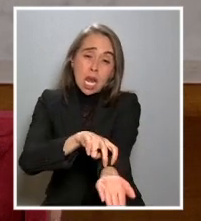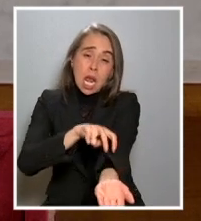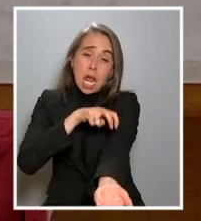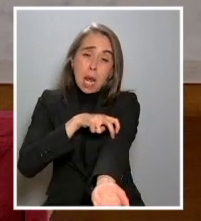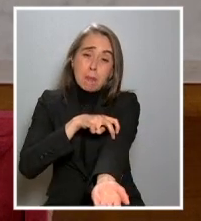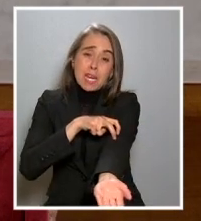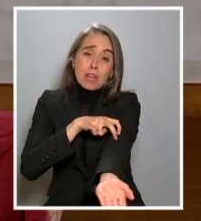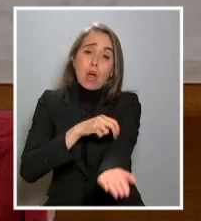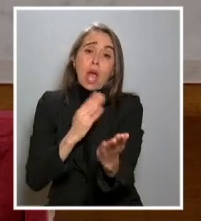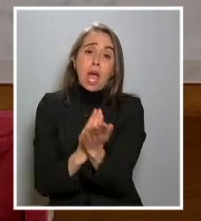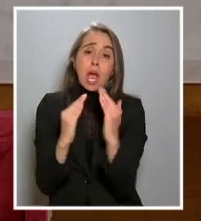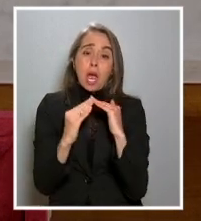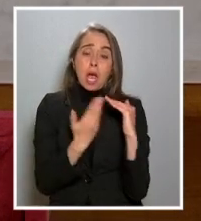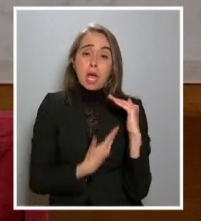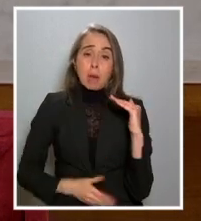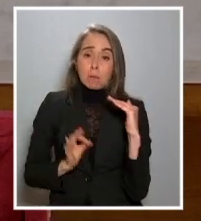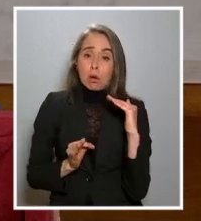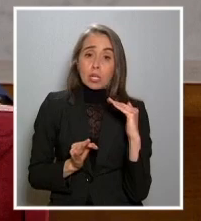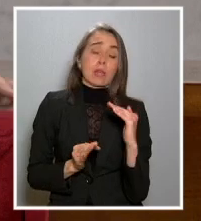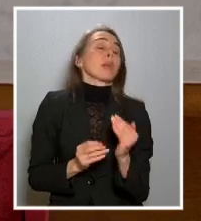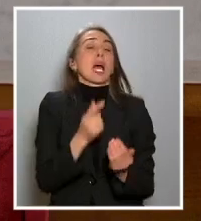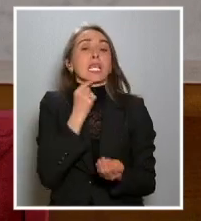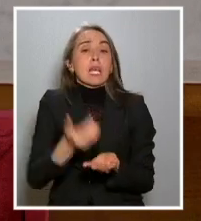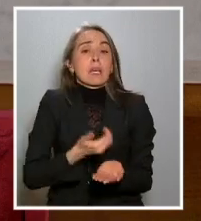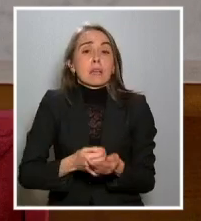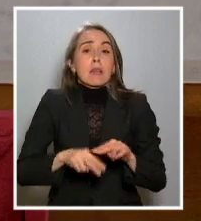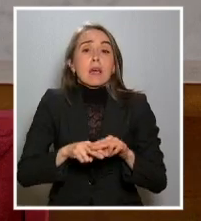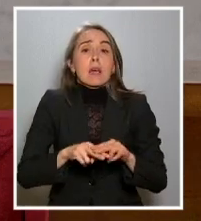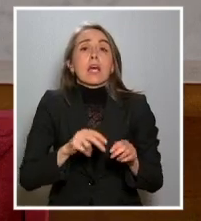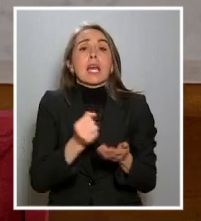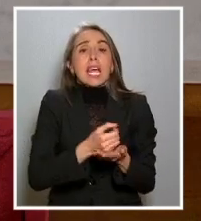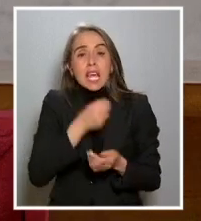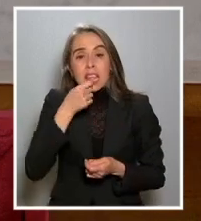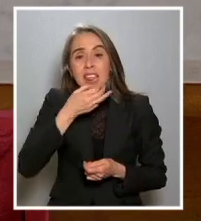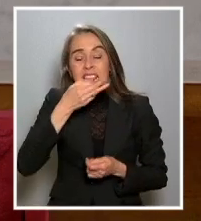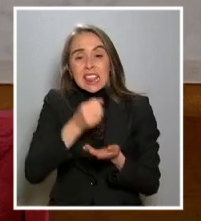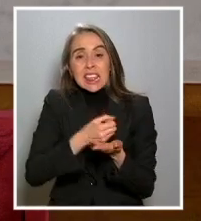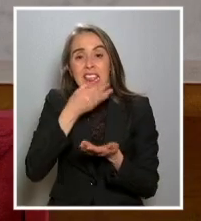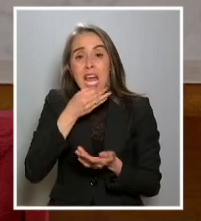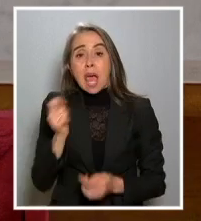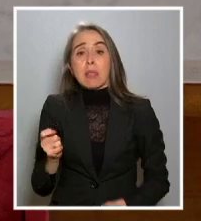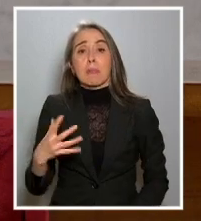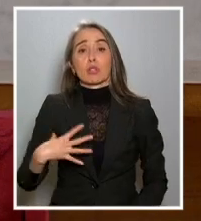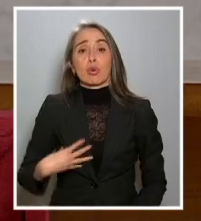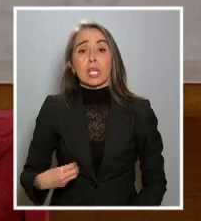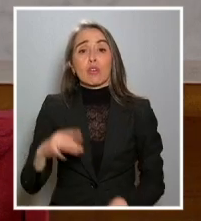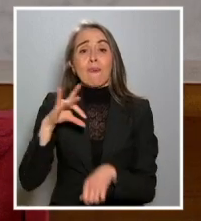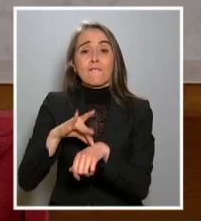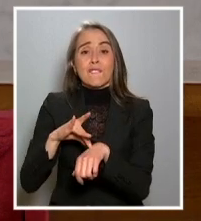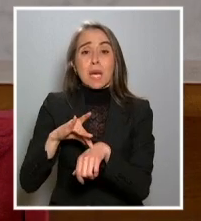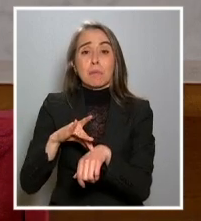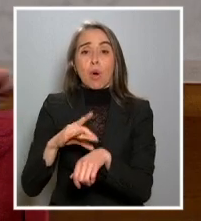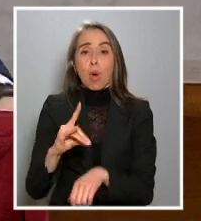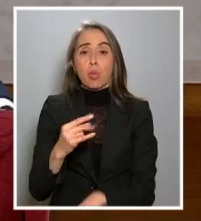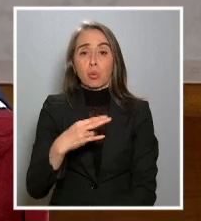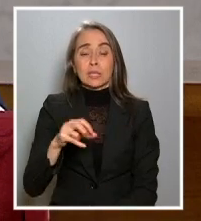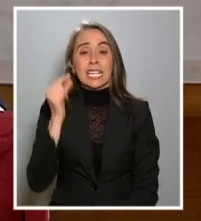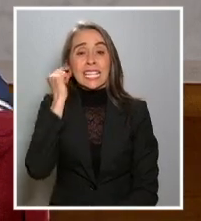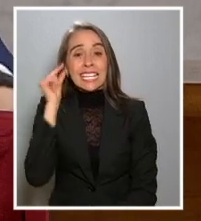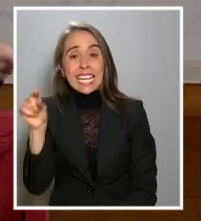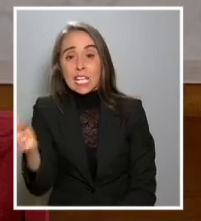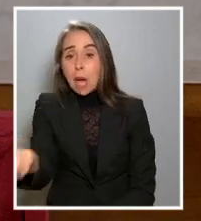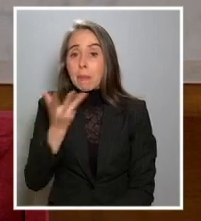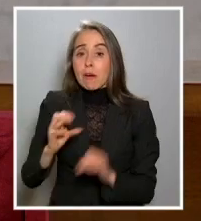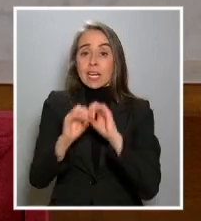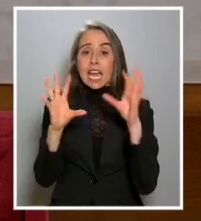con el objetivo de poder financiar el tratamiento para su hijo con enfermedad de Duchenne. Ella me lo dijo muy